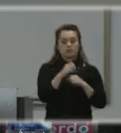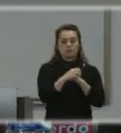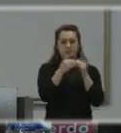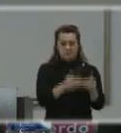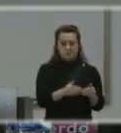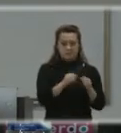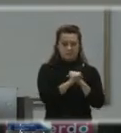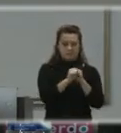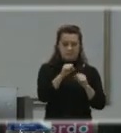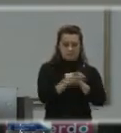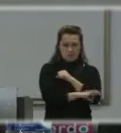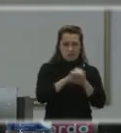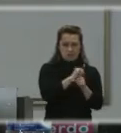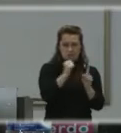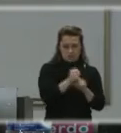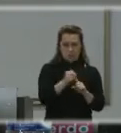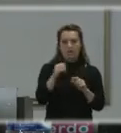con discapacidad psicosocial.